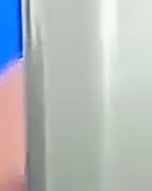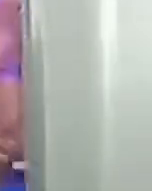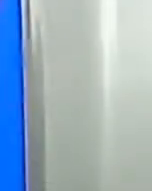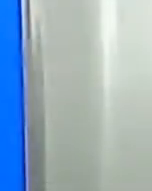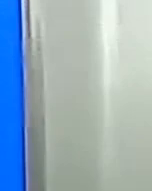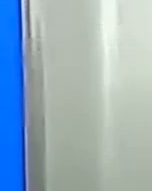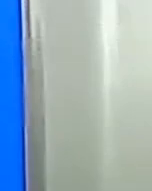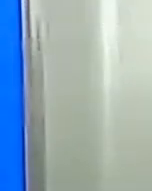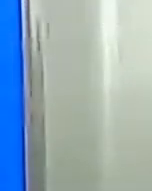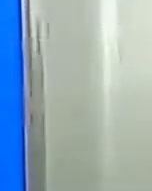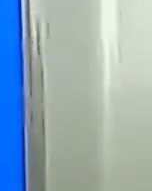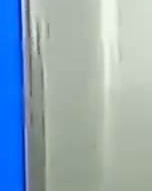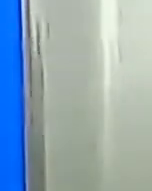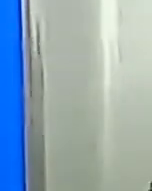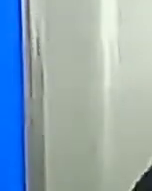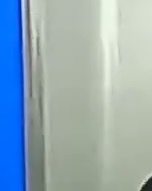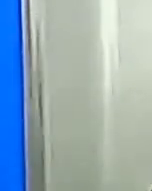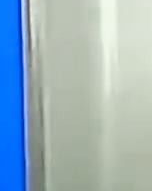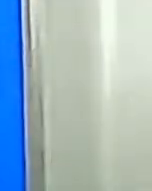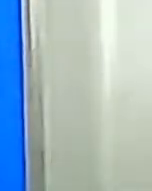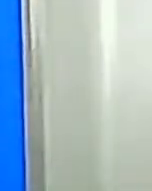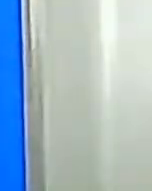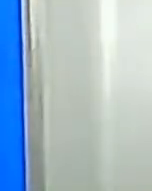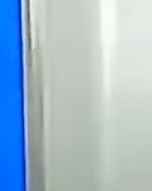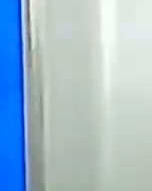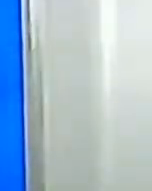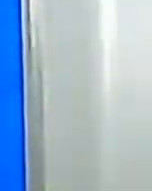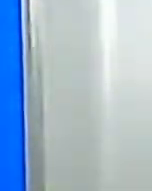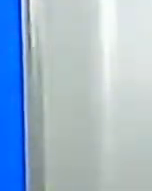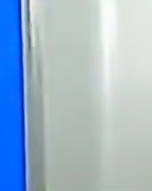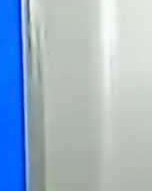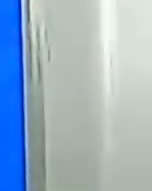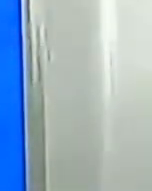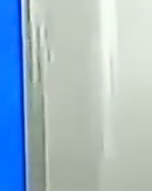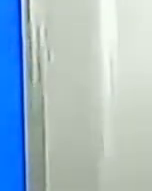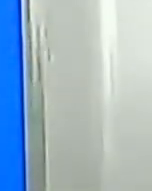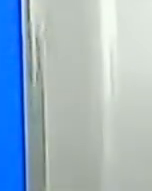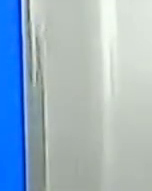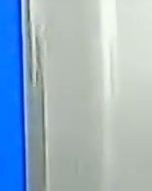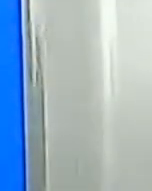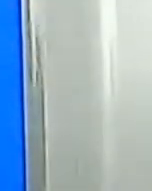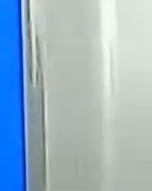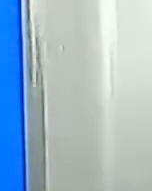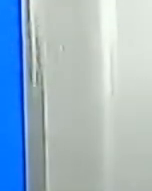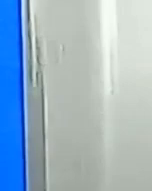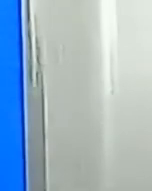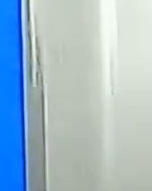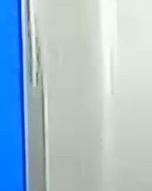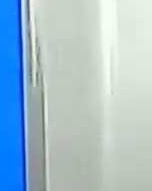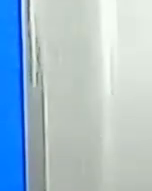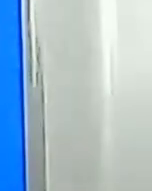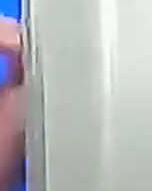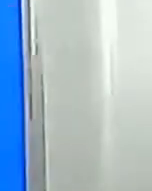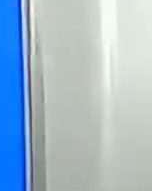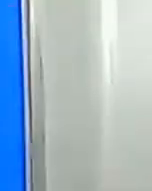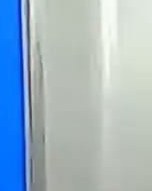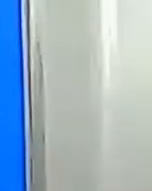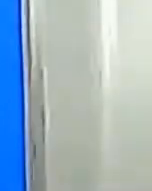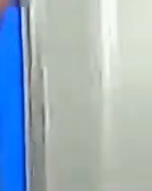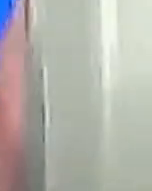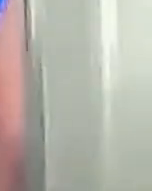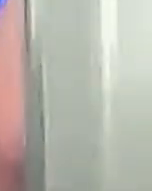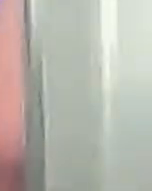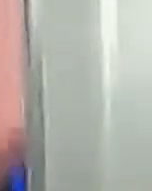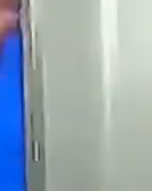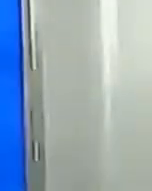adultos mayores, pero sobre todo que reconoce el trabajo de nosotras las mujeres. Estoy comprometida a liderar ese cambio. Con acciones